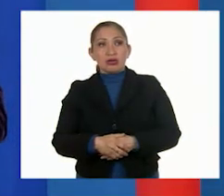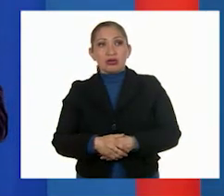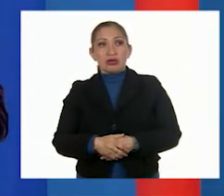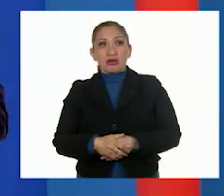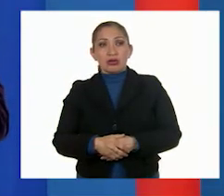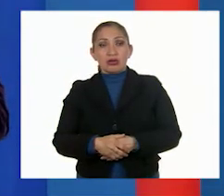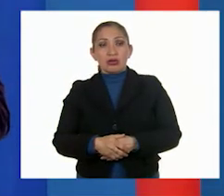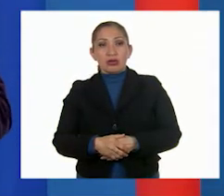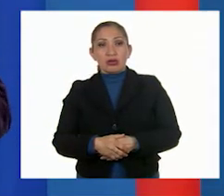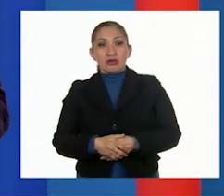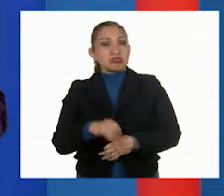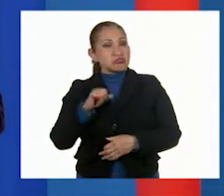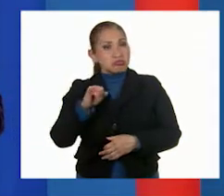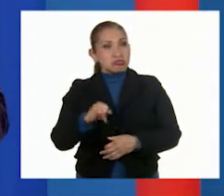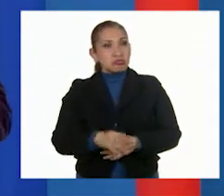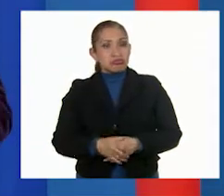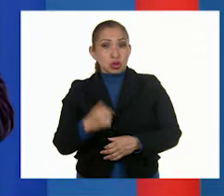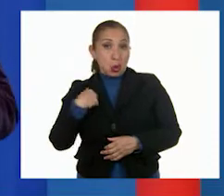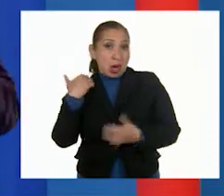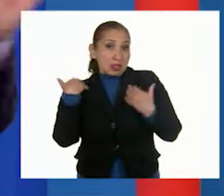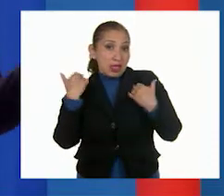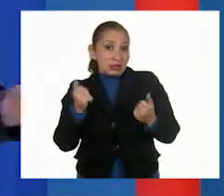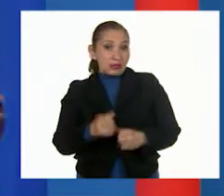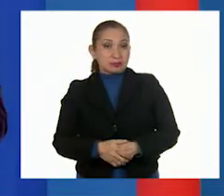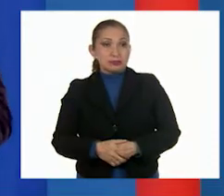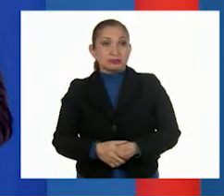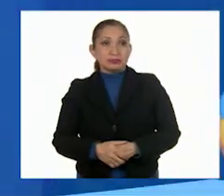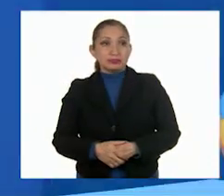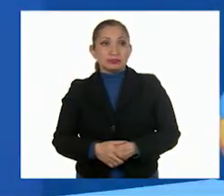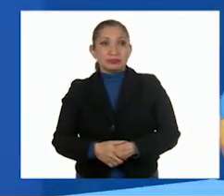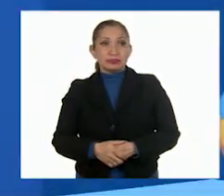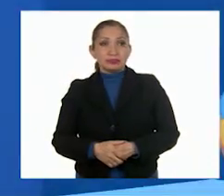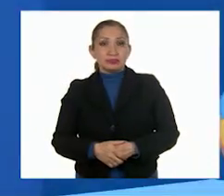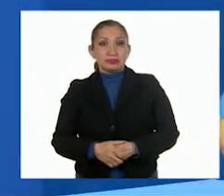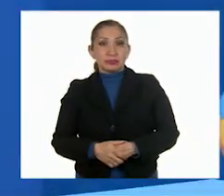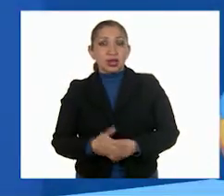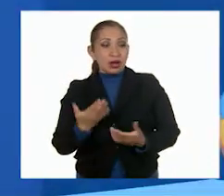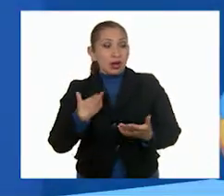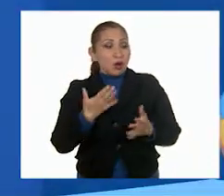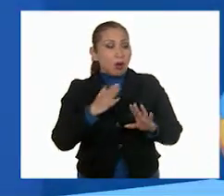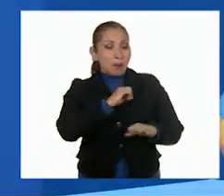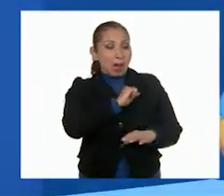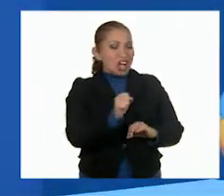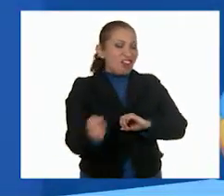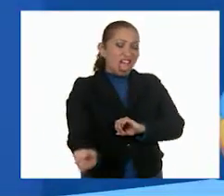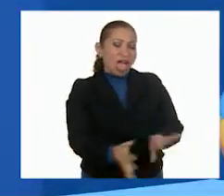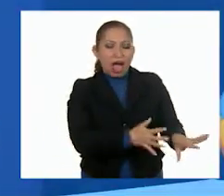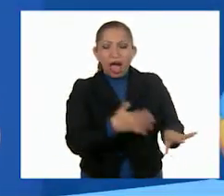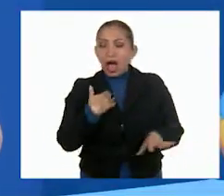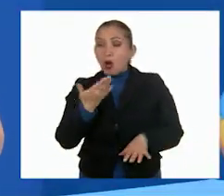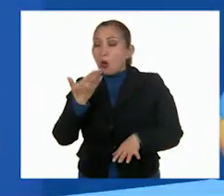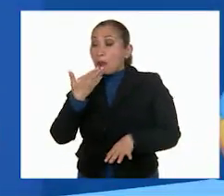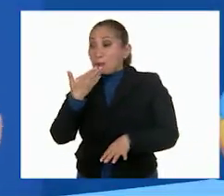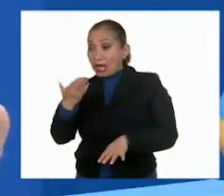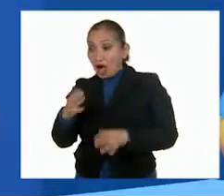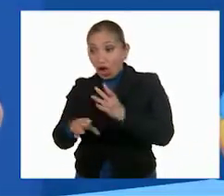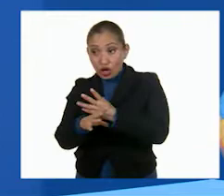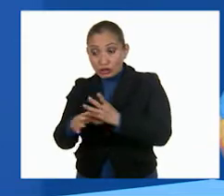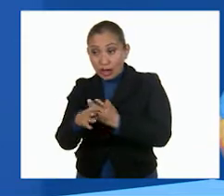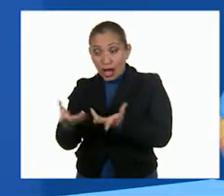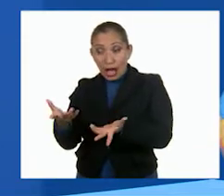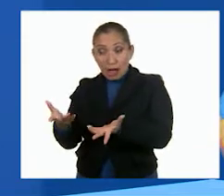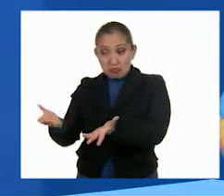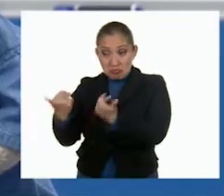en el momento. Así es. Bueno, yo lo quiero entender así, ¿no? ¿Puede lo ser? Malo lo dejamos y lo bueno lo disfrutamos. Ok. ¿Tienes alguna otra